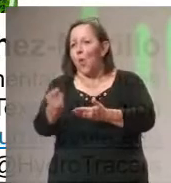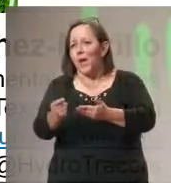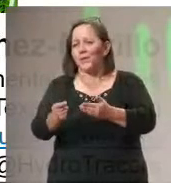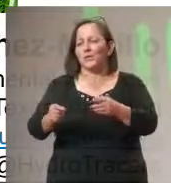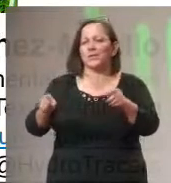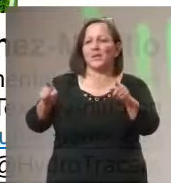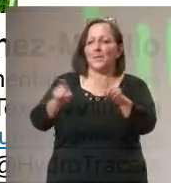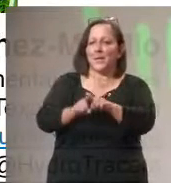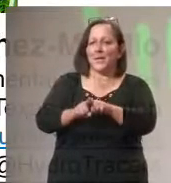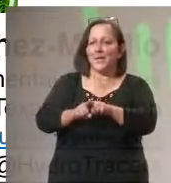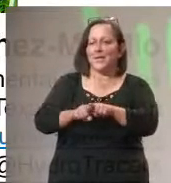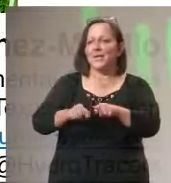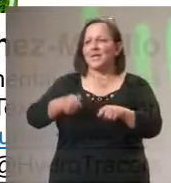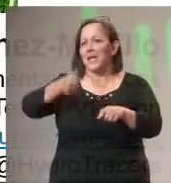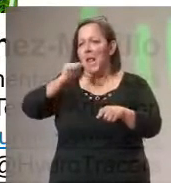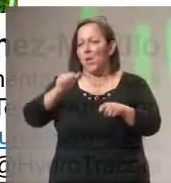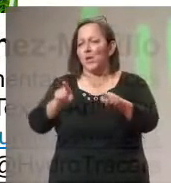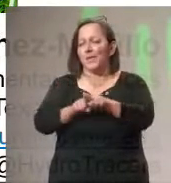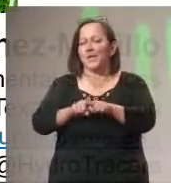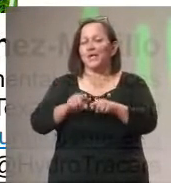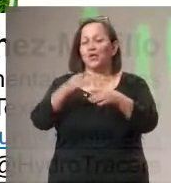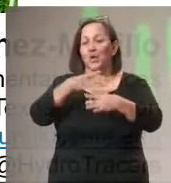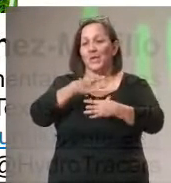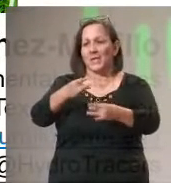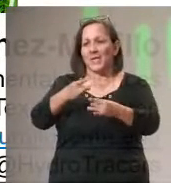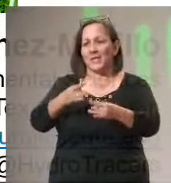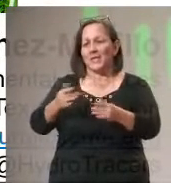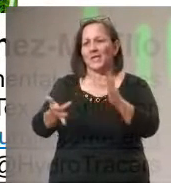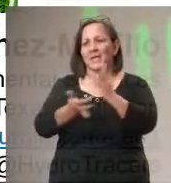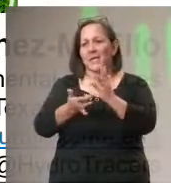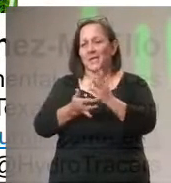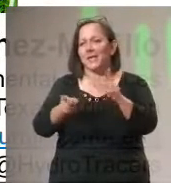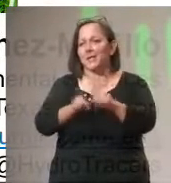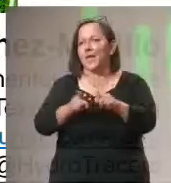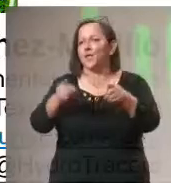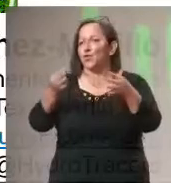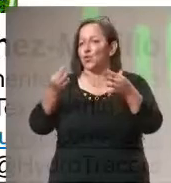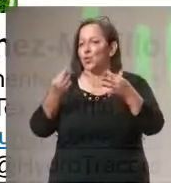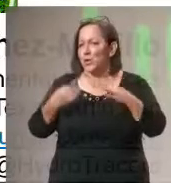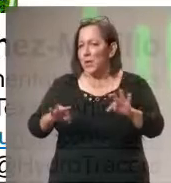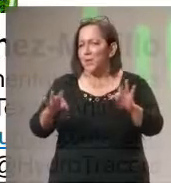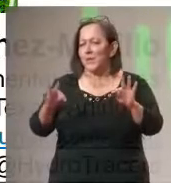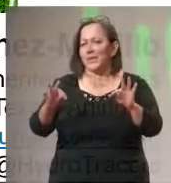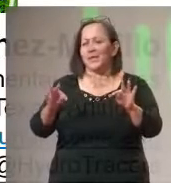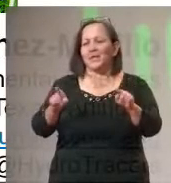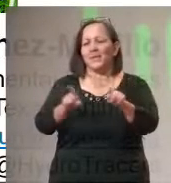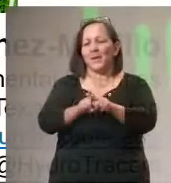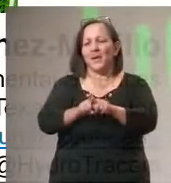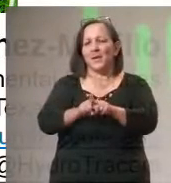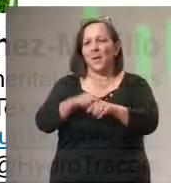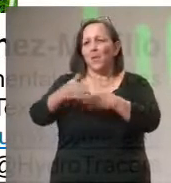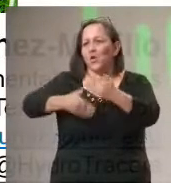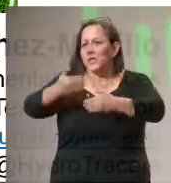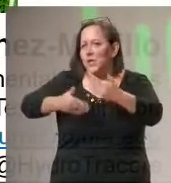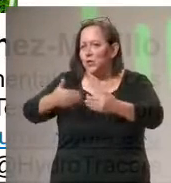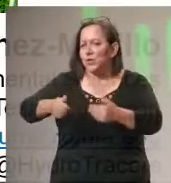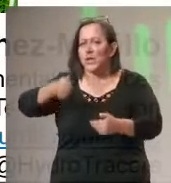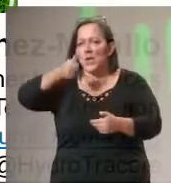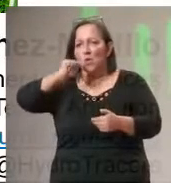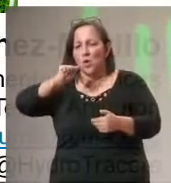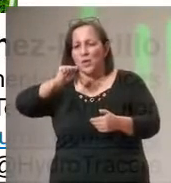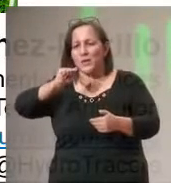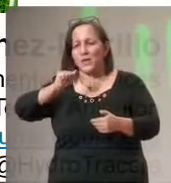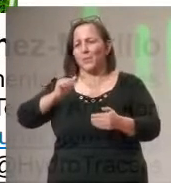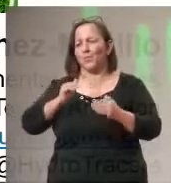de esa técnica. Entonces, vamos básicamente a tratar de entender procesos hidrológicos urbanos desde la parte alta de